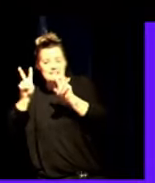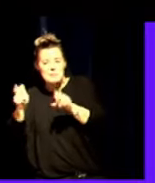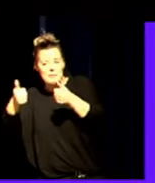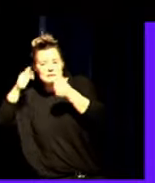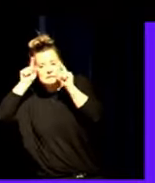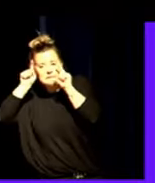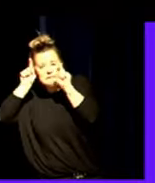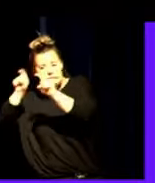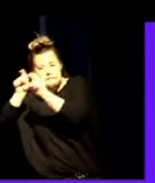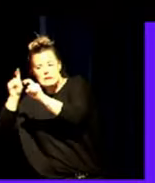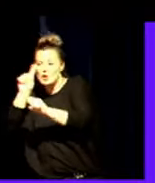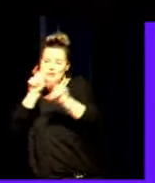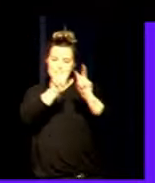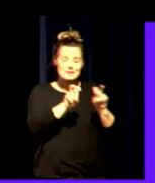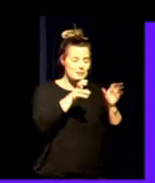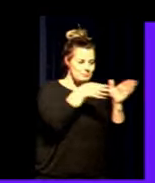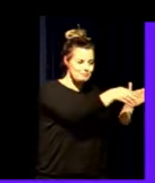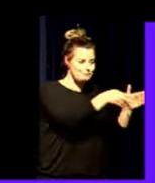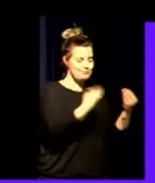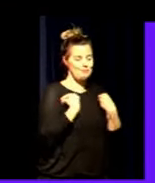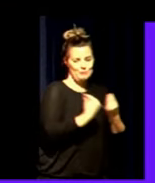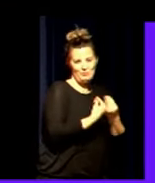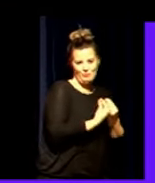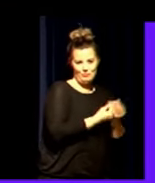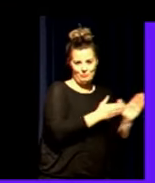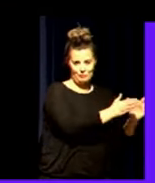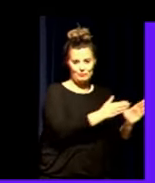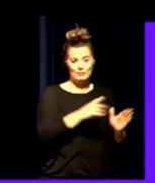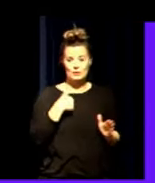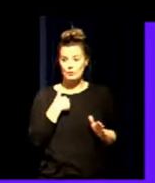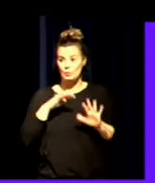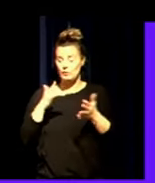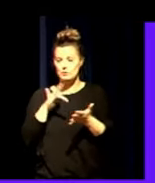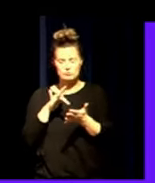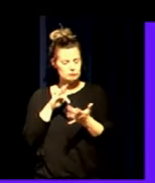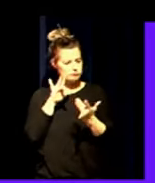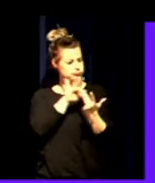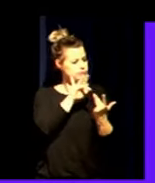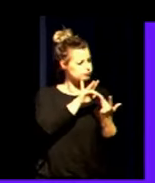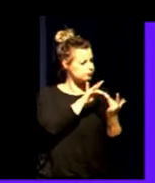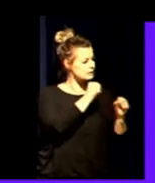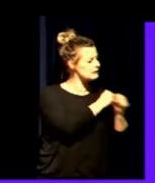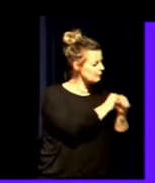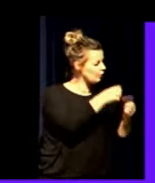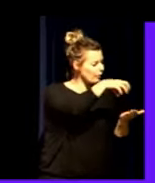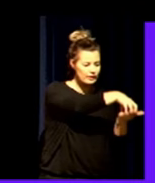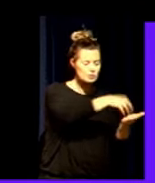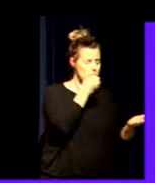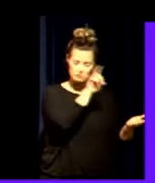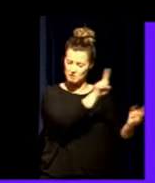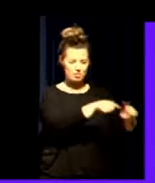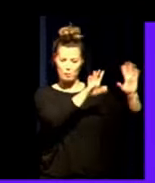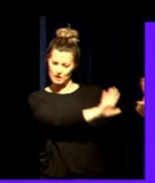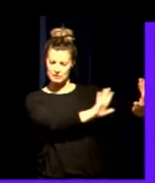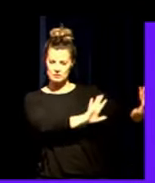tanto hacia ámbitos de convivencia. Bueno, yo cuando trabajo con los centros le digo, bien, no importa, vamos a